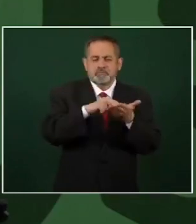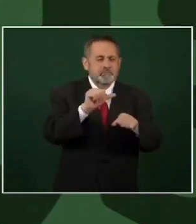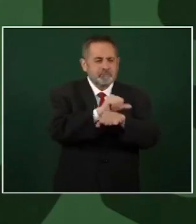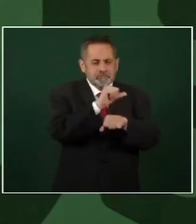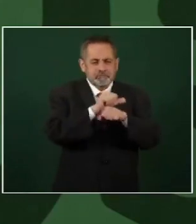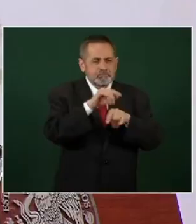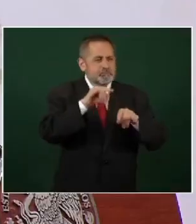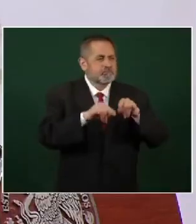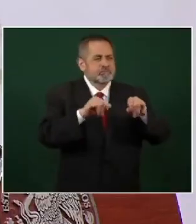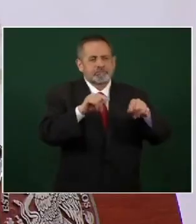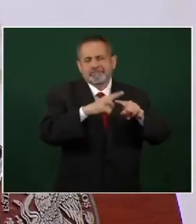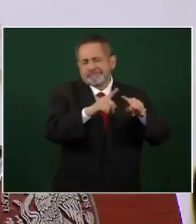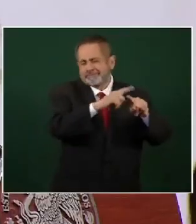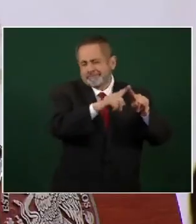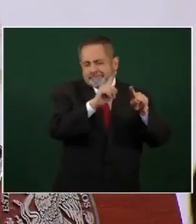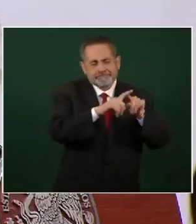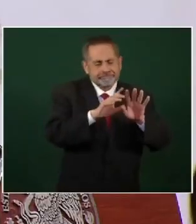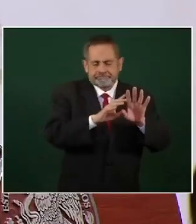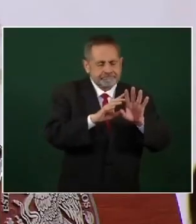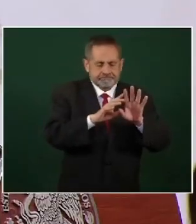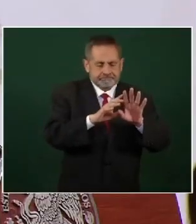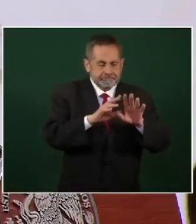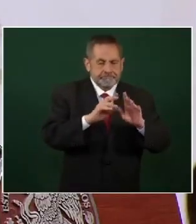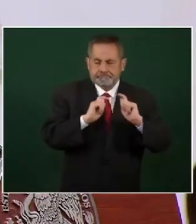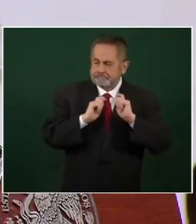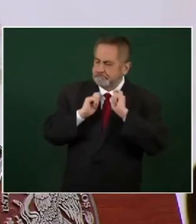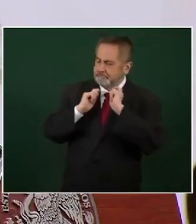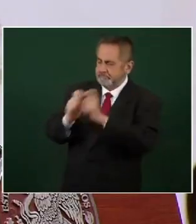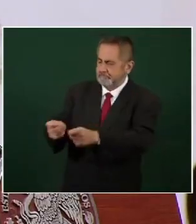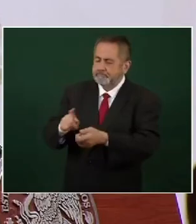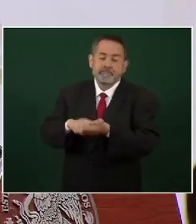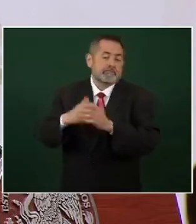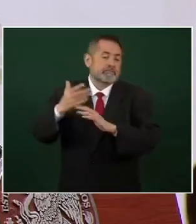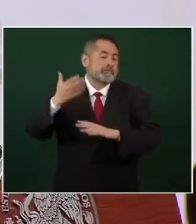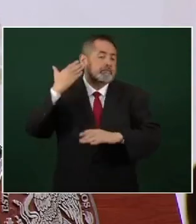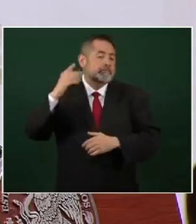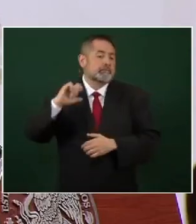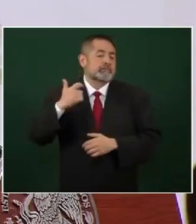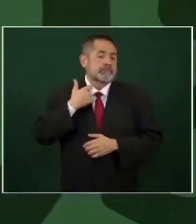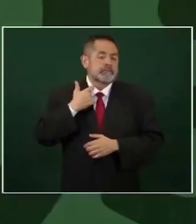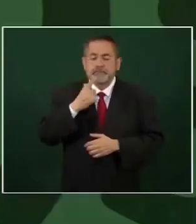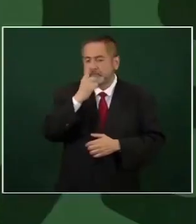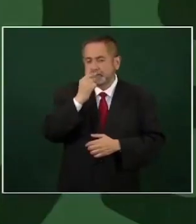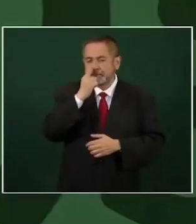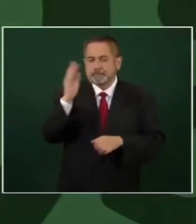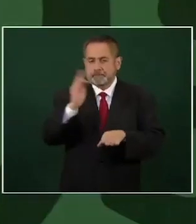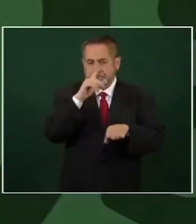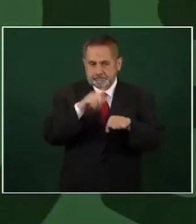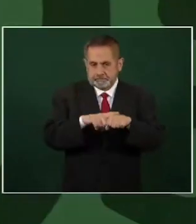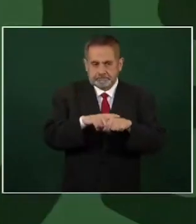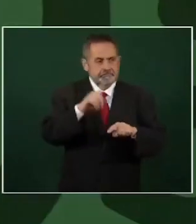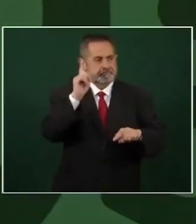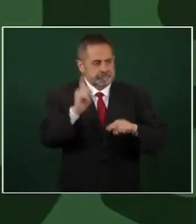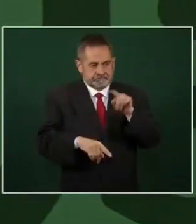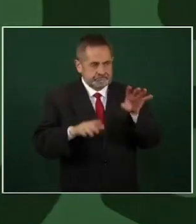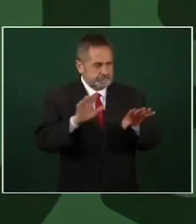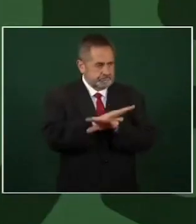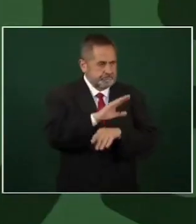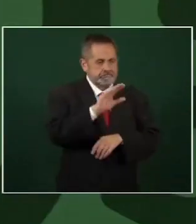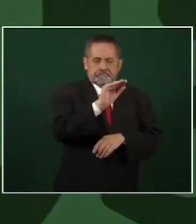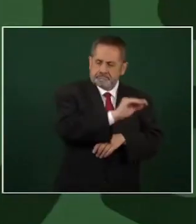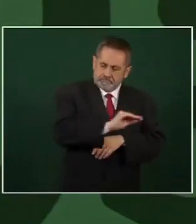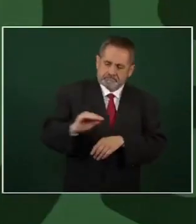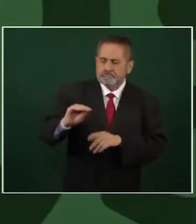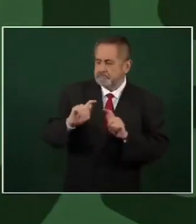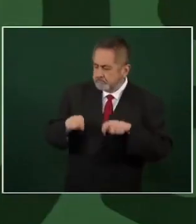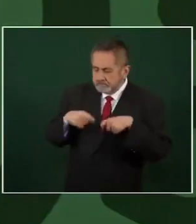el país, que era una responsabilidad de la Policía Federal. Cuando pasa esta parte de la Policía